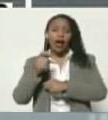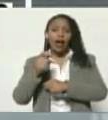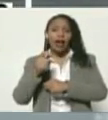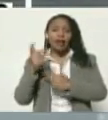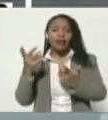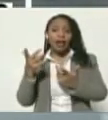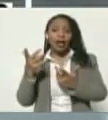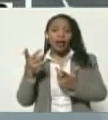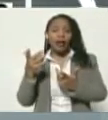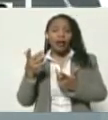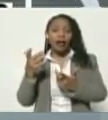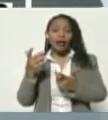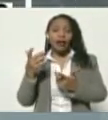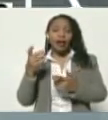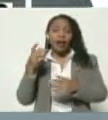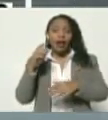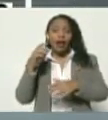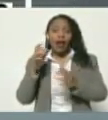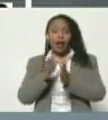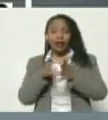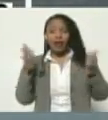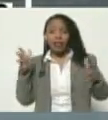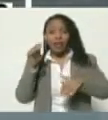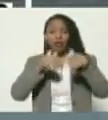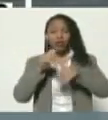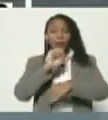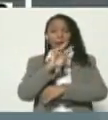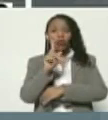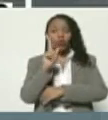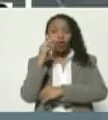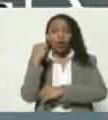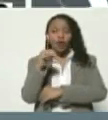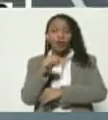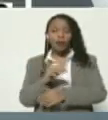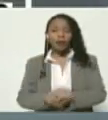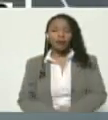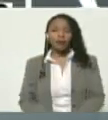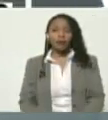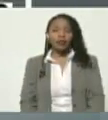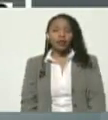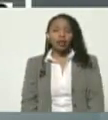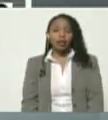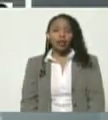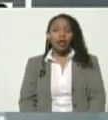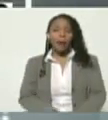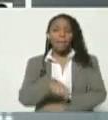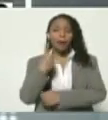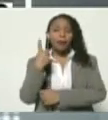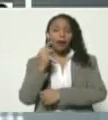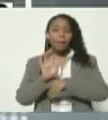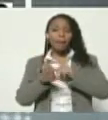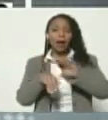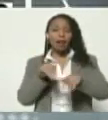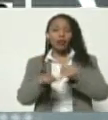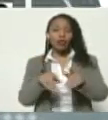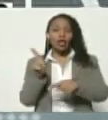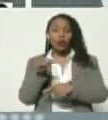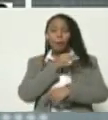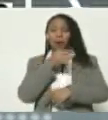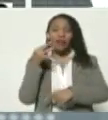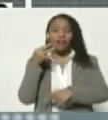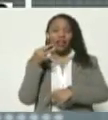candidatos y candidatas para las megaelecciones del 21 de noviembre. Es el primer paso y ha sido un éxito